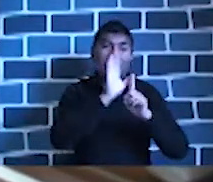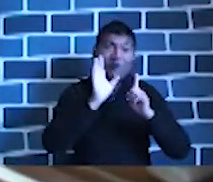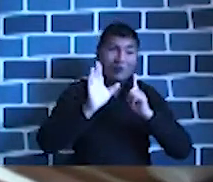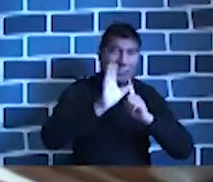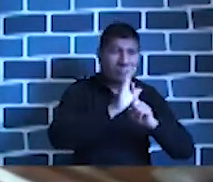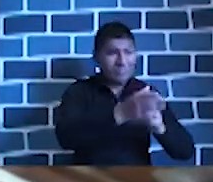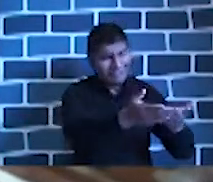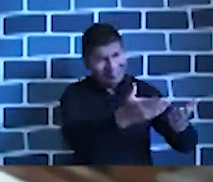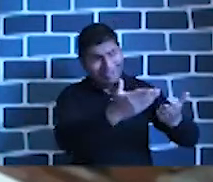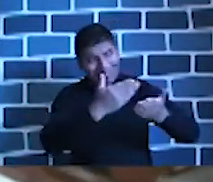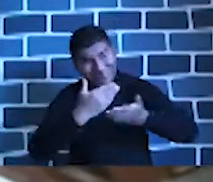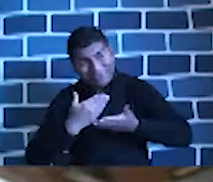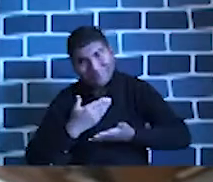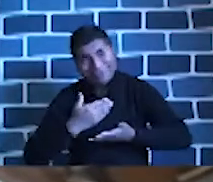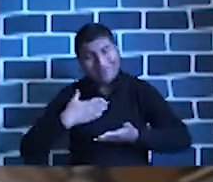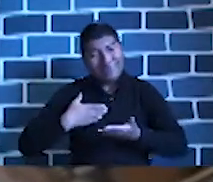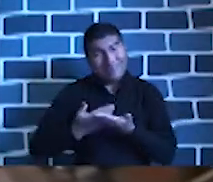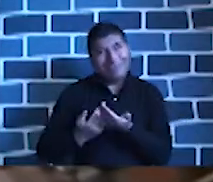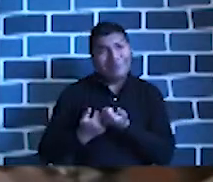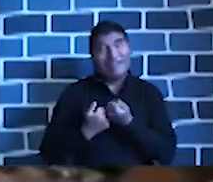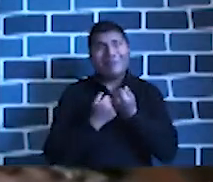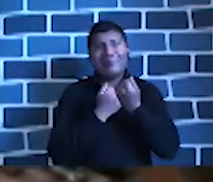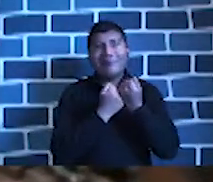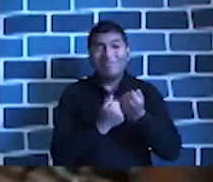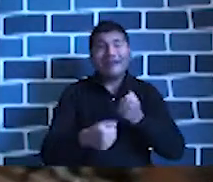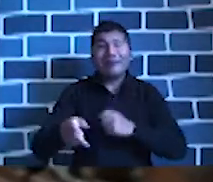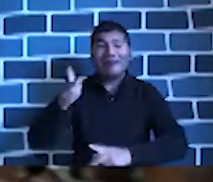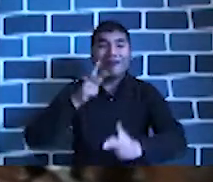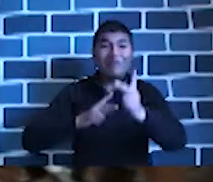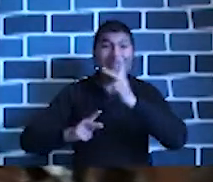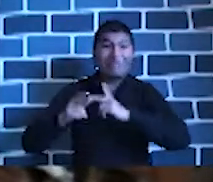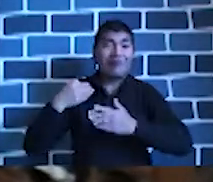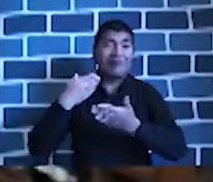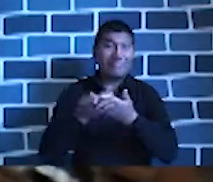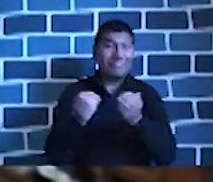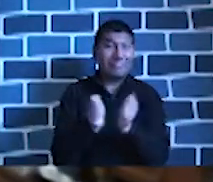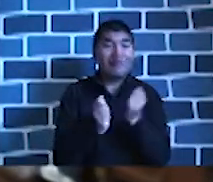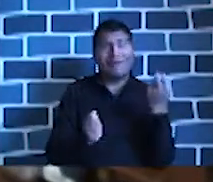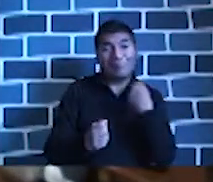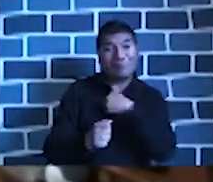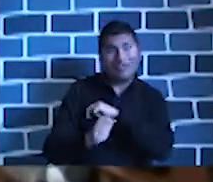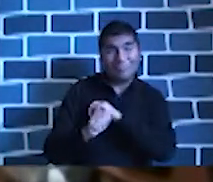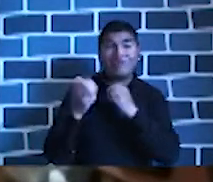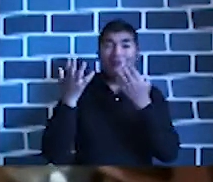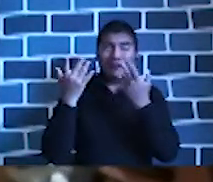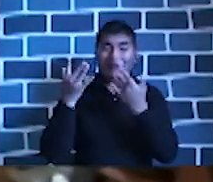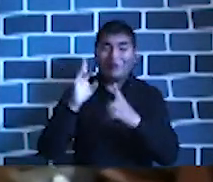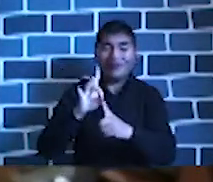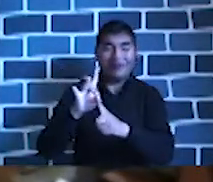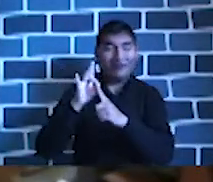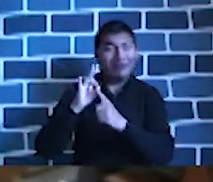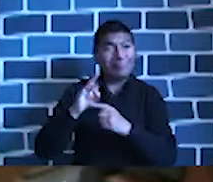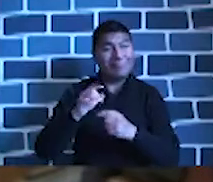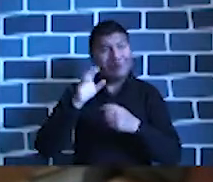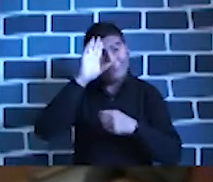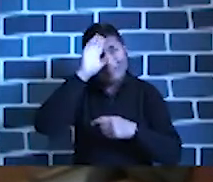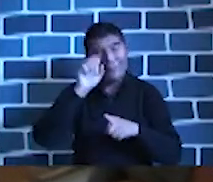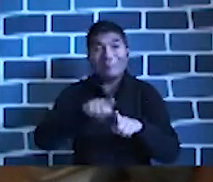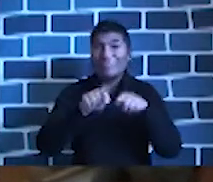acogida, de la solidaridad hacia quienes llegan a nosotros esperando encontrar hermanos de